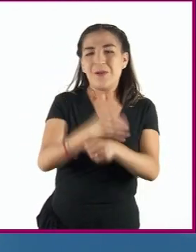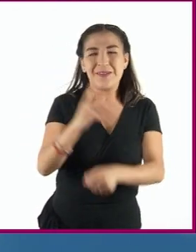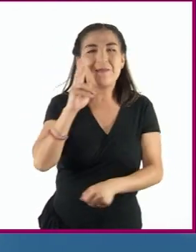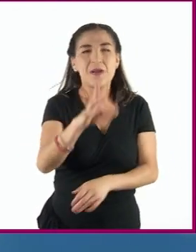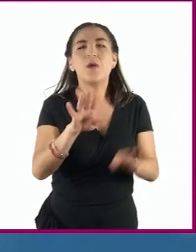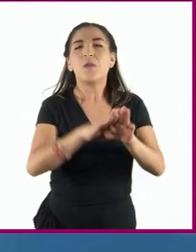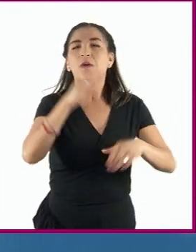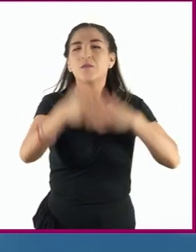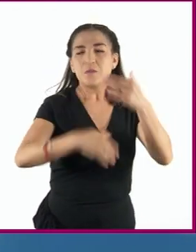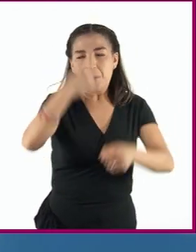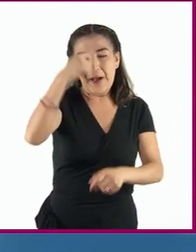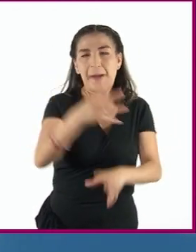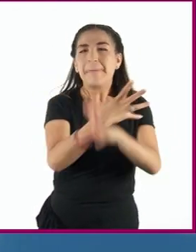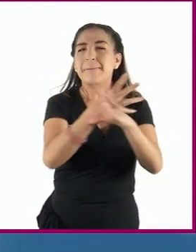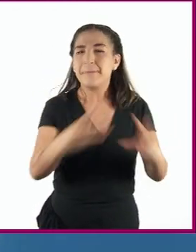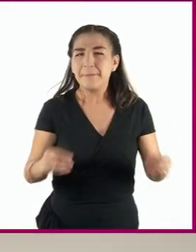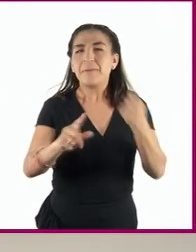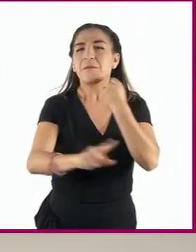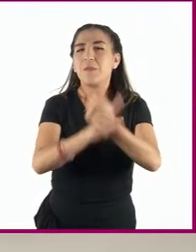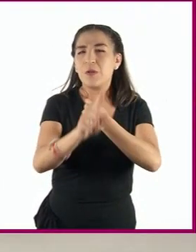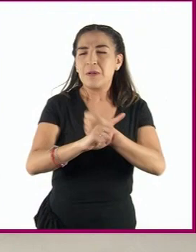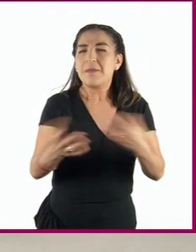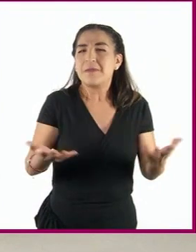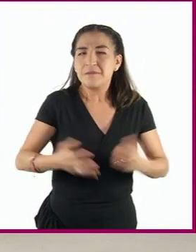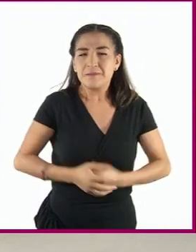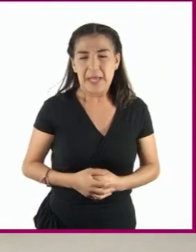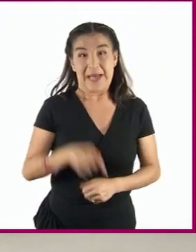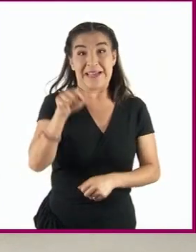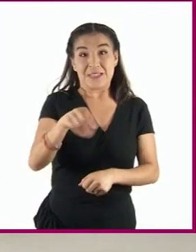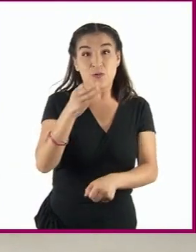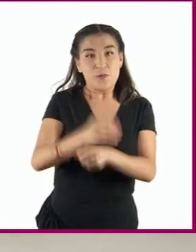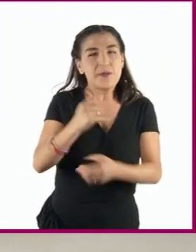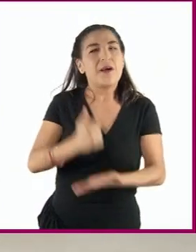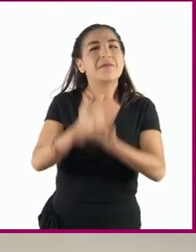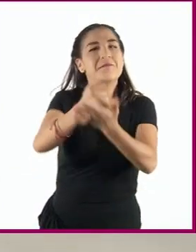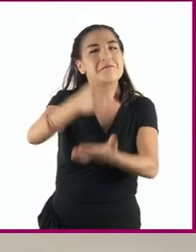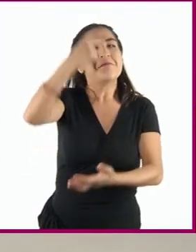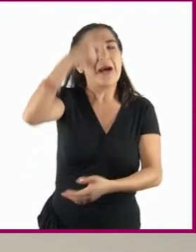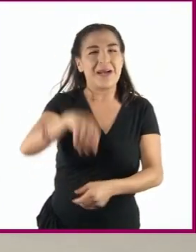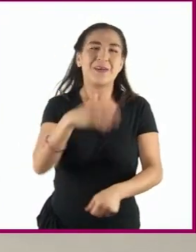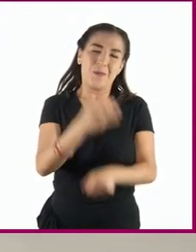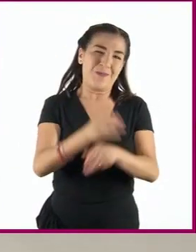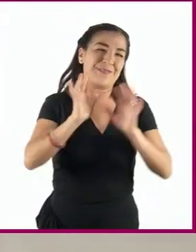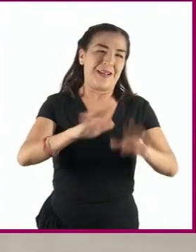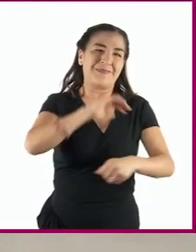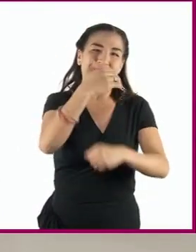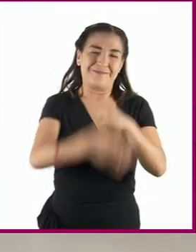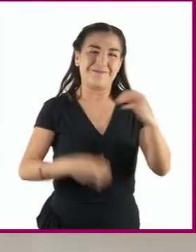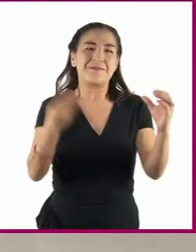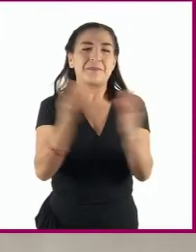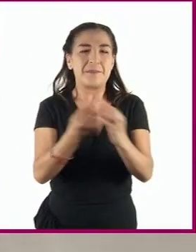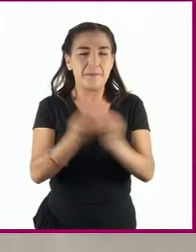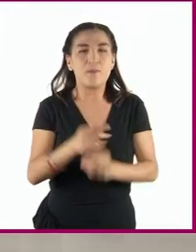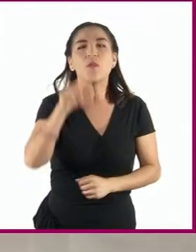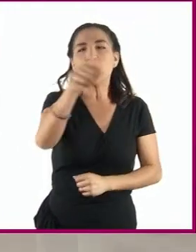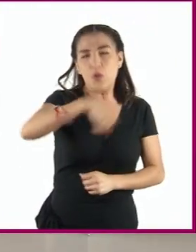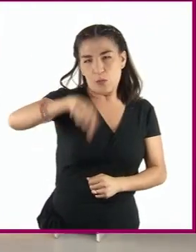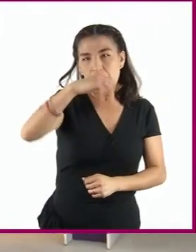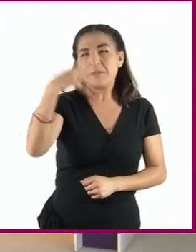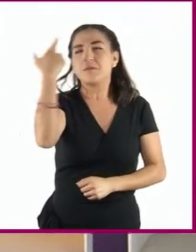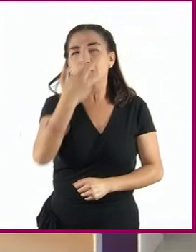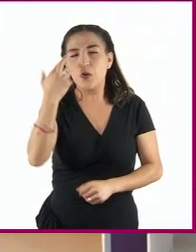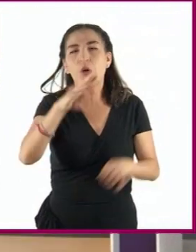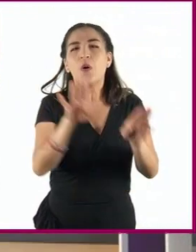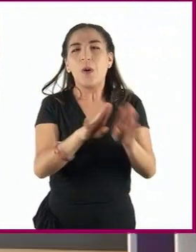un proceso de mediación? Esto nos ayudará a concluir la sesión del día. Así que analicemos